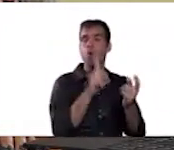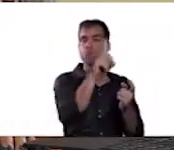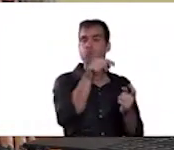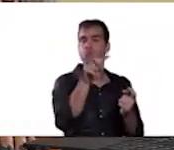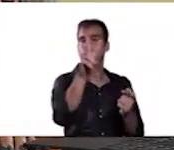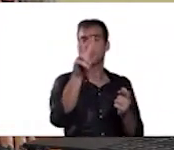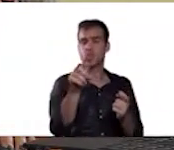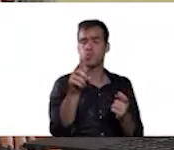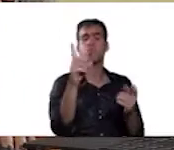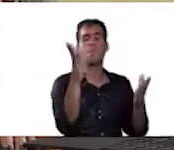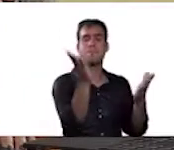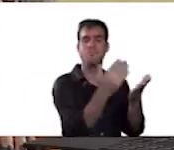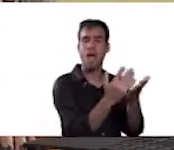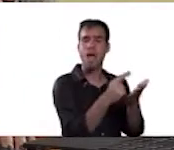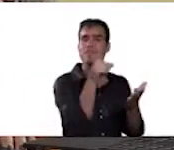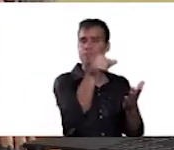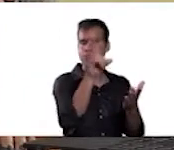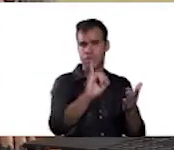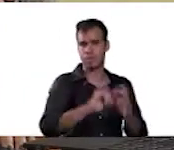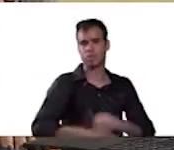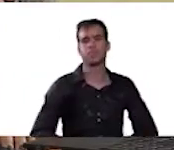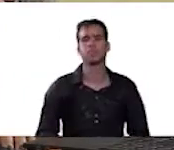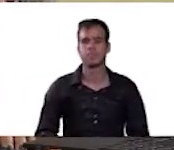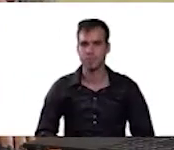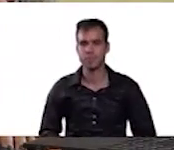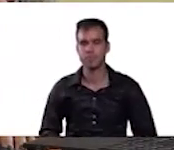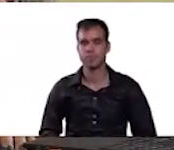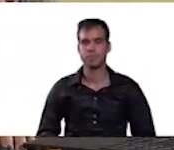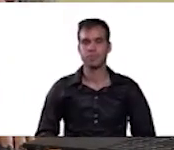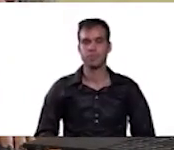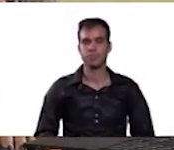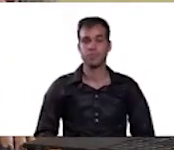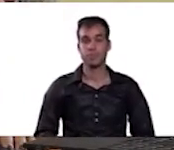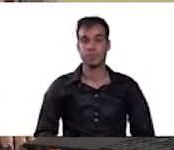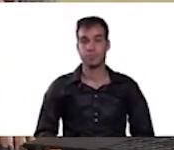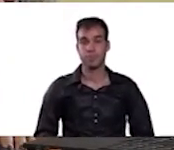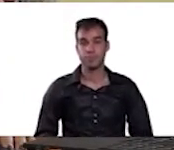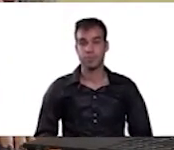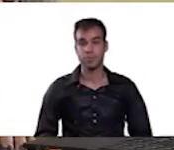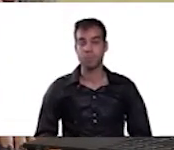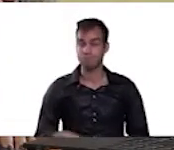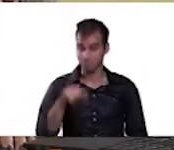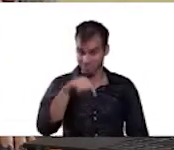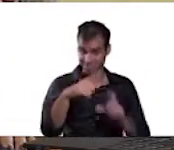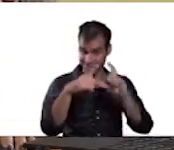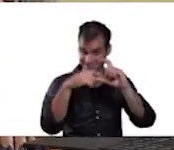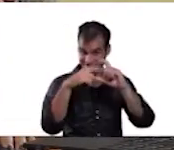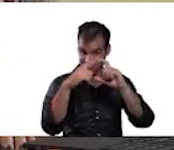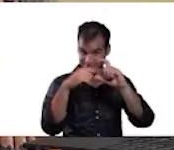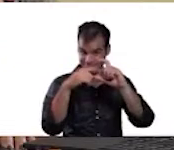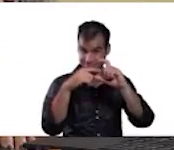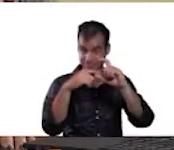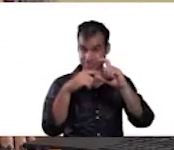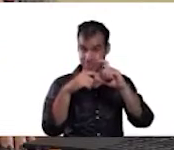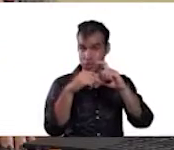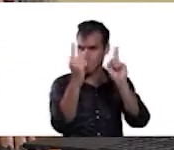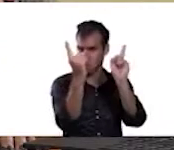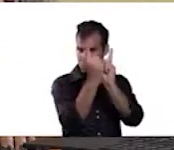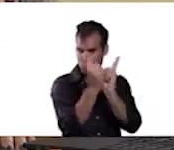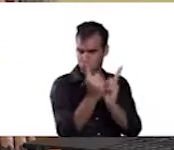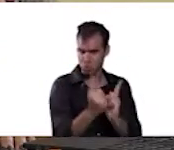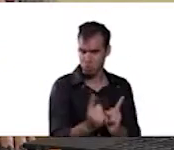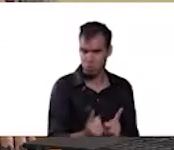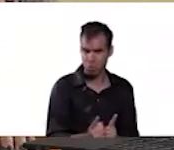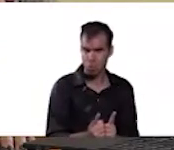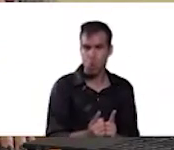de la página 16. Además, este contenido aparece resumido